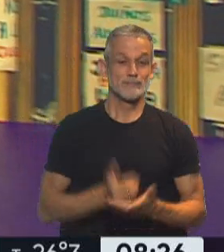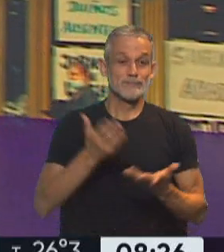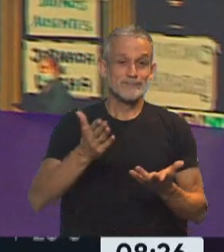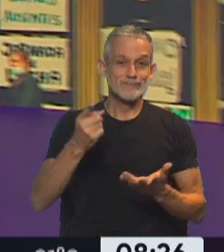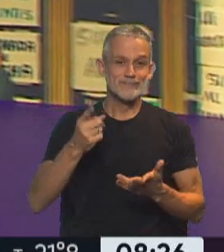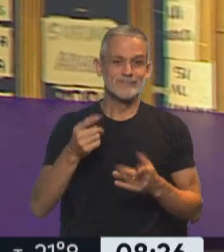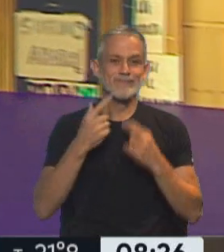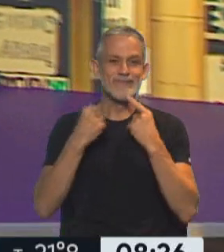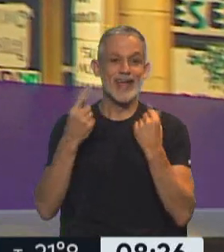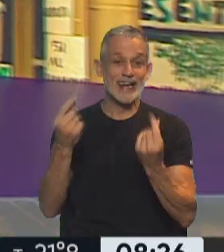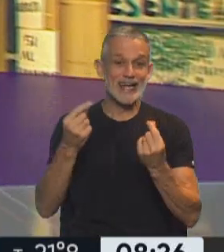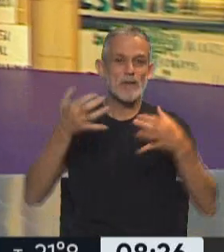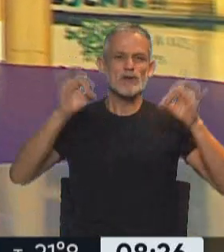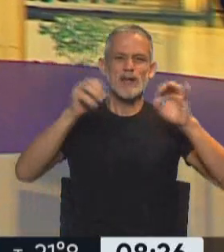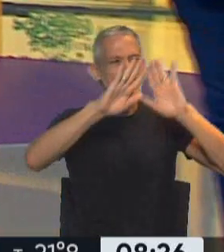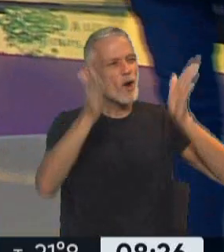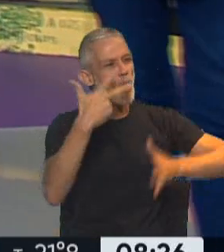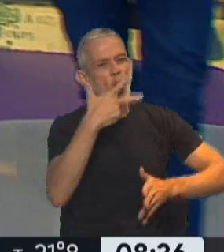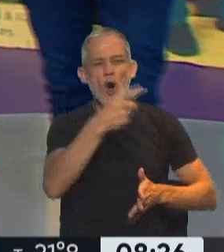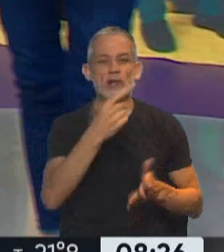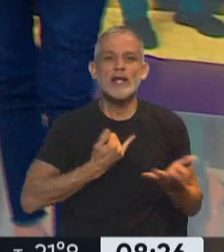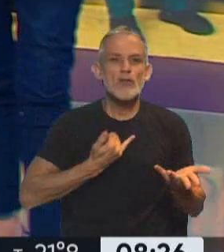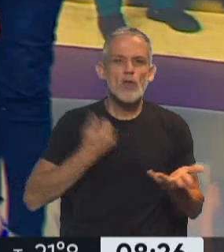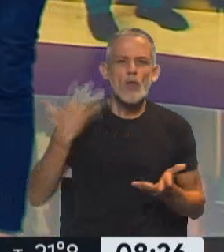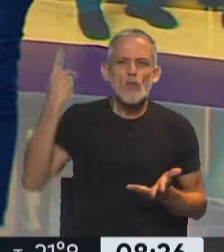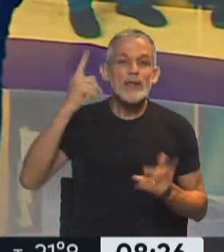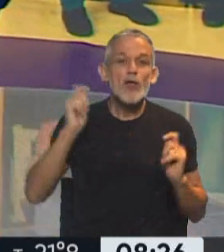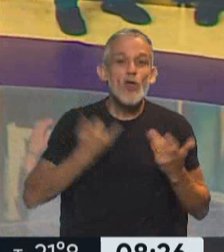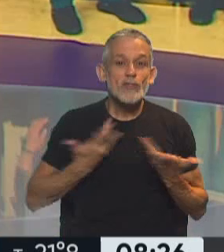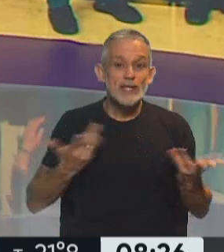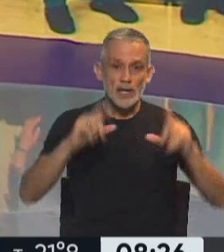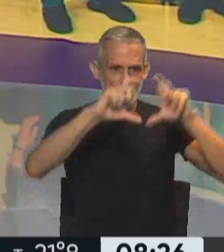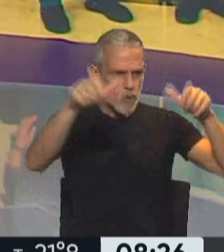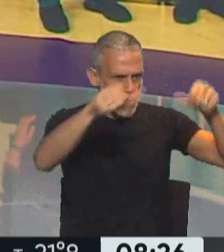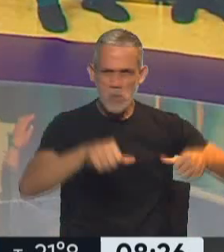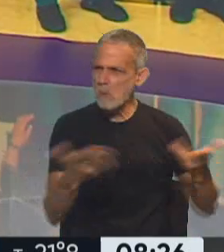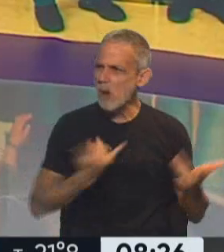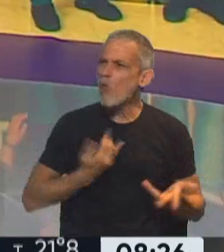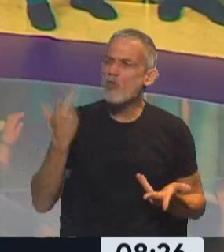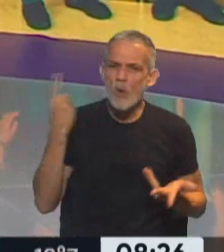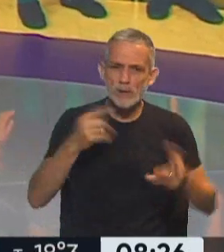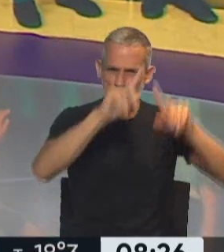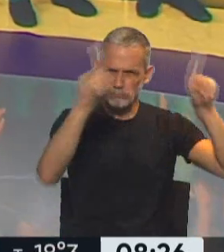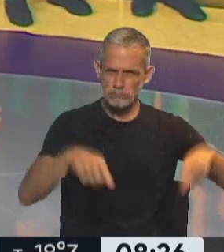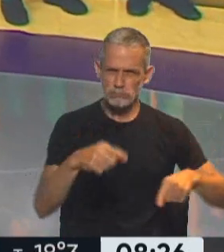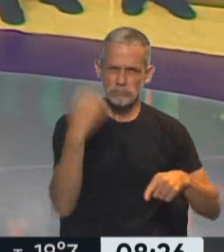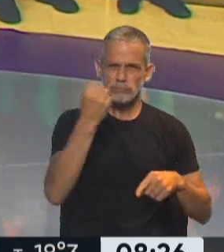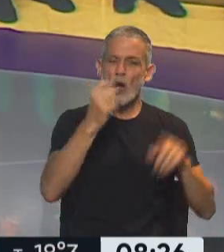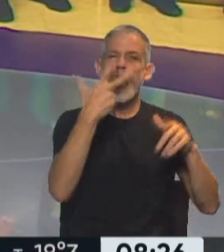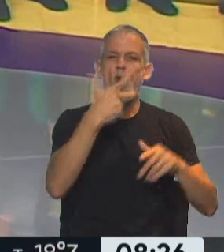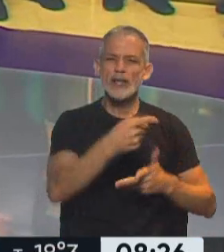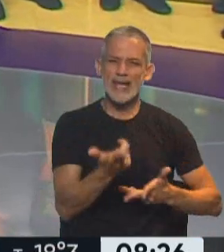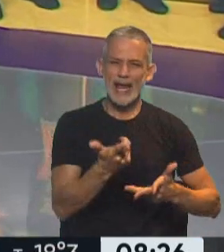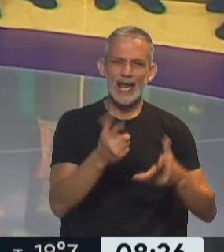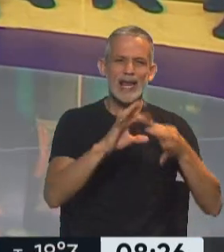Este es el reclamo. Salvemos el hotel. ¿Dónde están sus dueños? Son los carteles que pegaron los empleados de un importantísimo hotel aquí en la ciudad de Buenos Aires